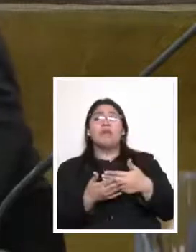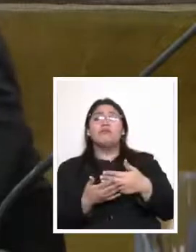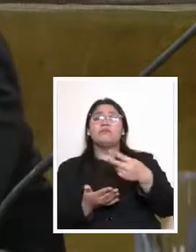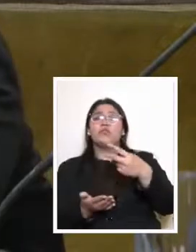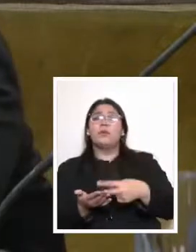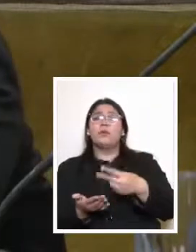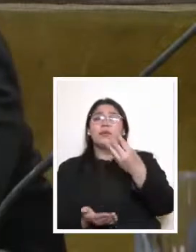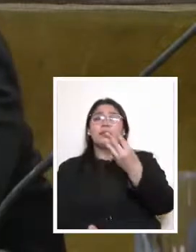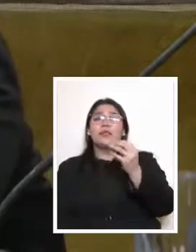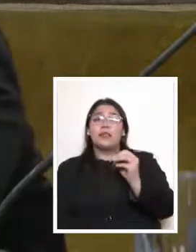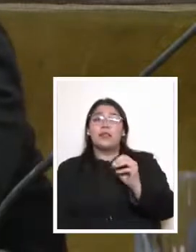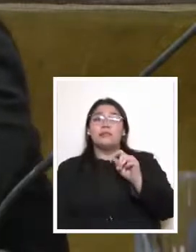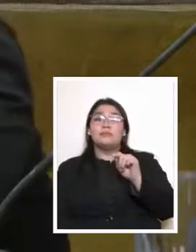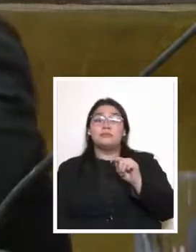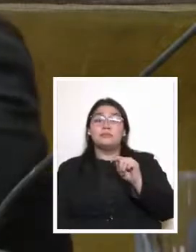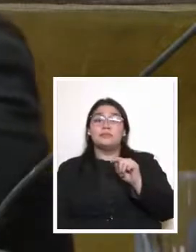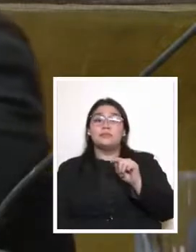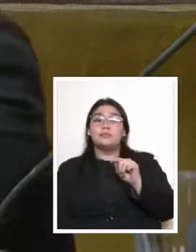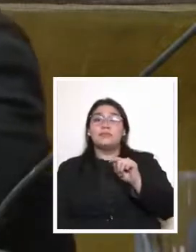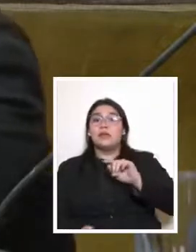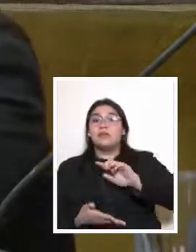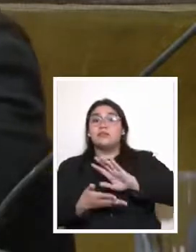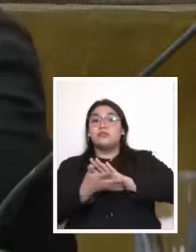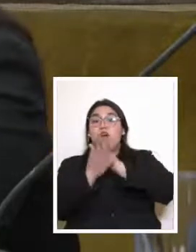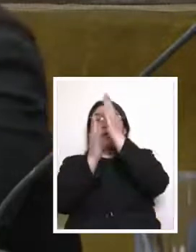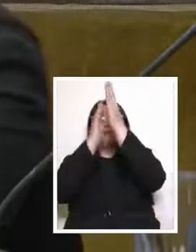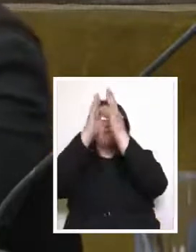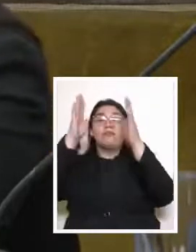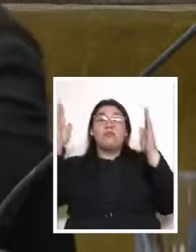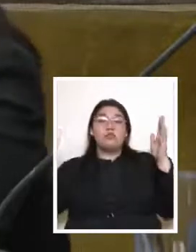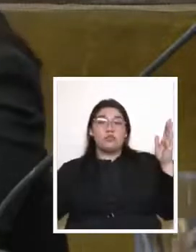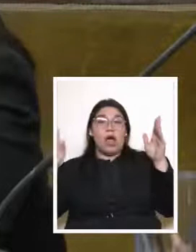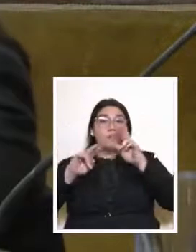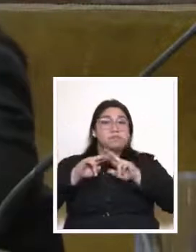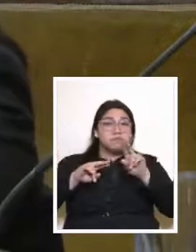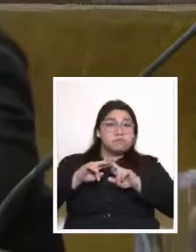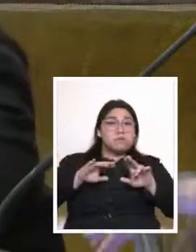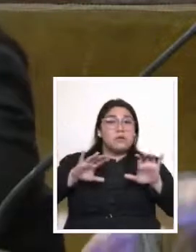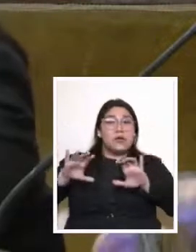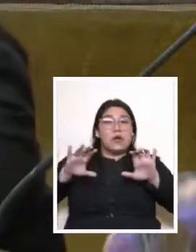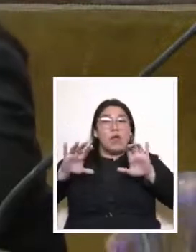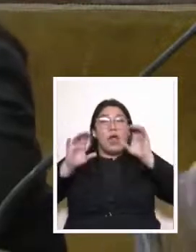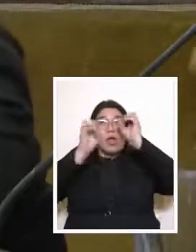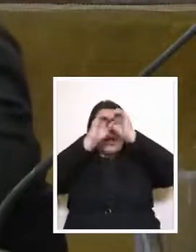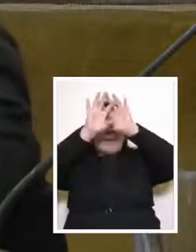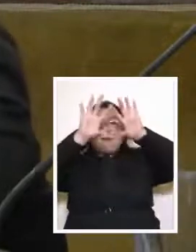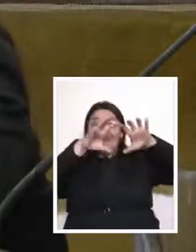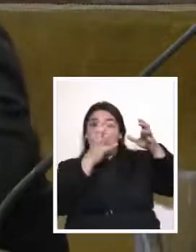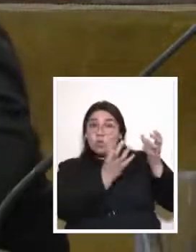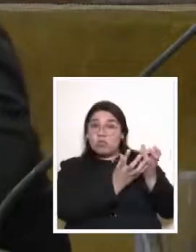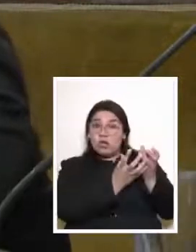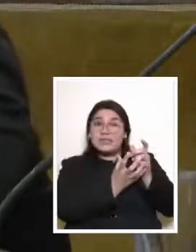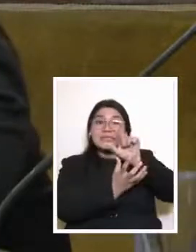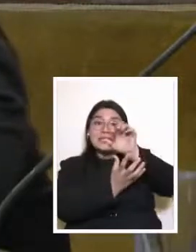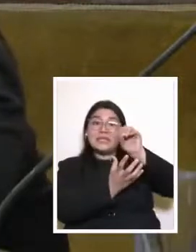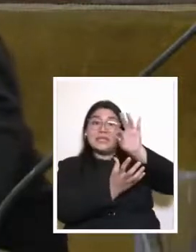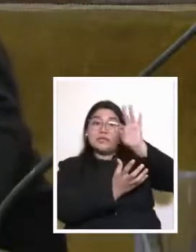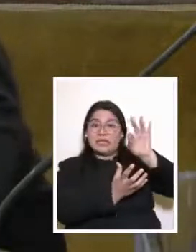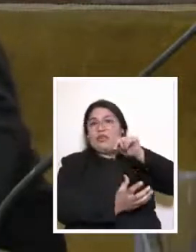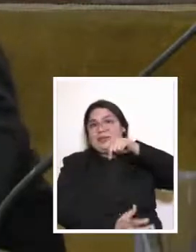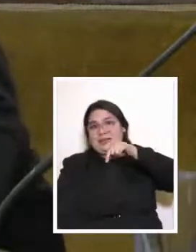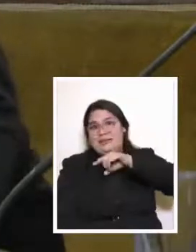el 70% de toda la infraestructura astronómica mundial. Eso significa que el 70% de